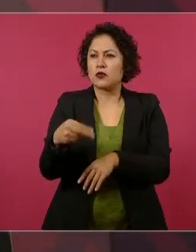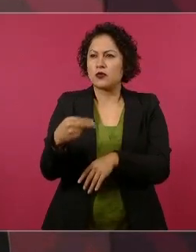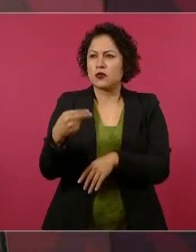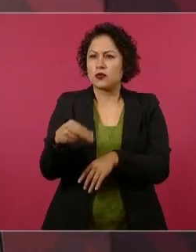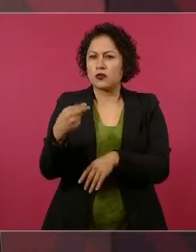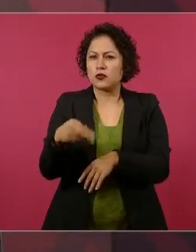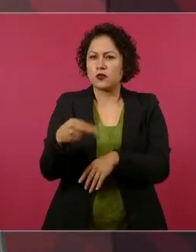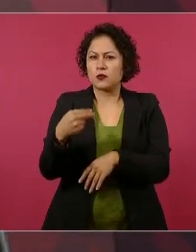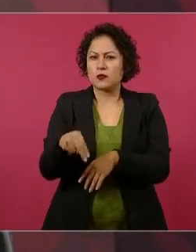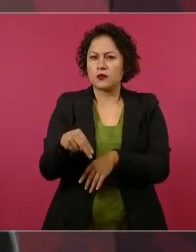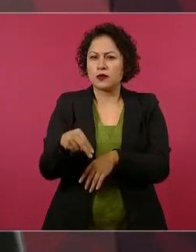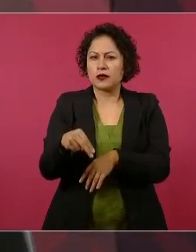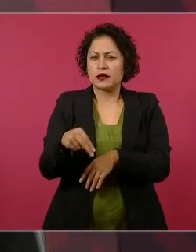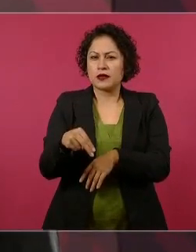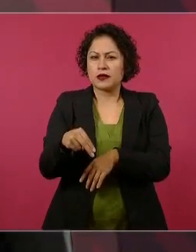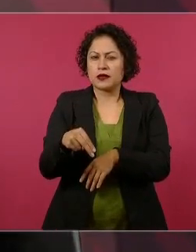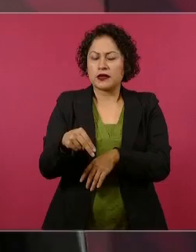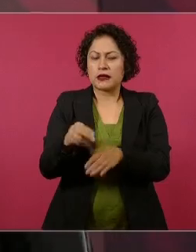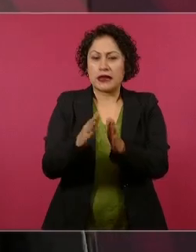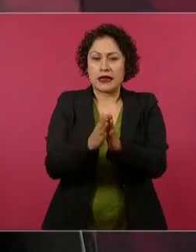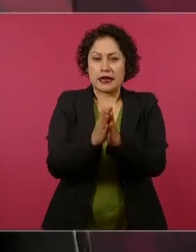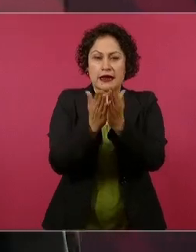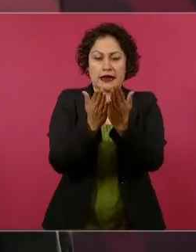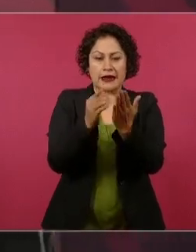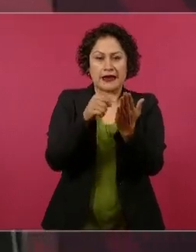se llamó Los Libros Blancos o El Libro Blanco,